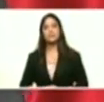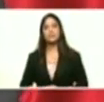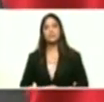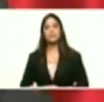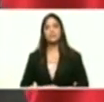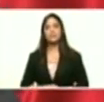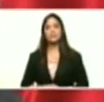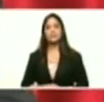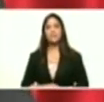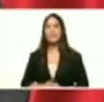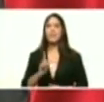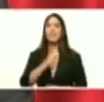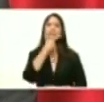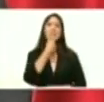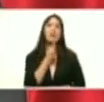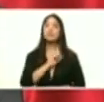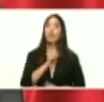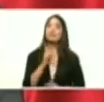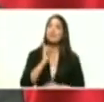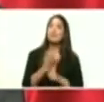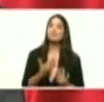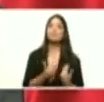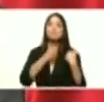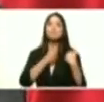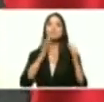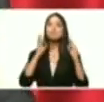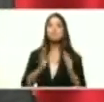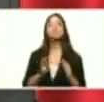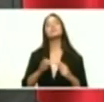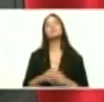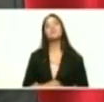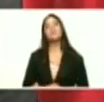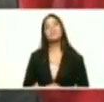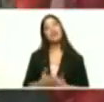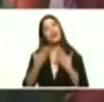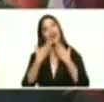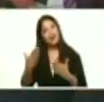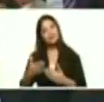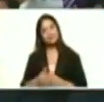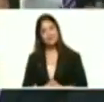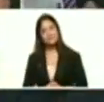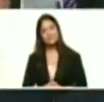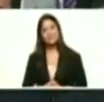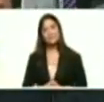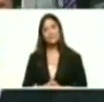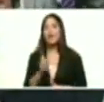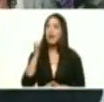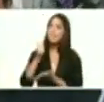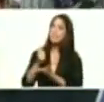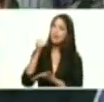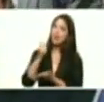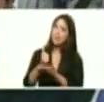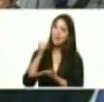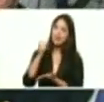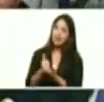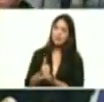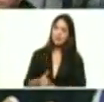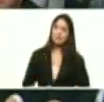dejemos el facilismo, y asumamos la responsabilidad, que nos demanda este momento, gracias presidente. Amén, amén, gracias,